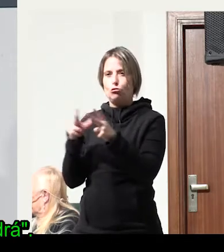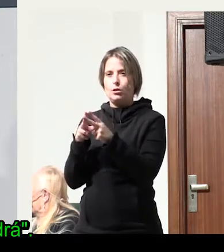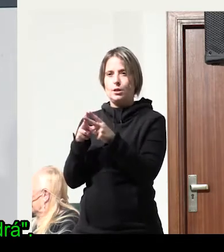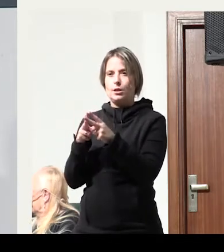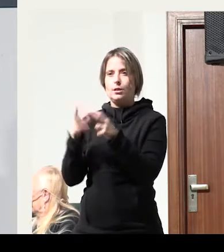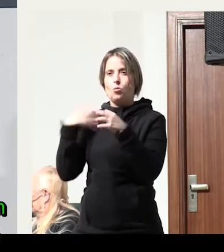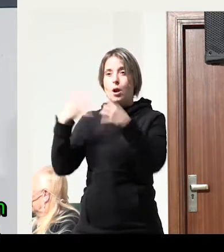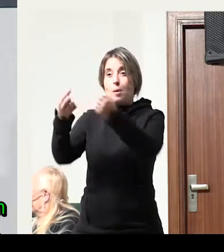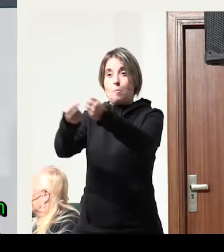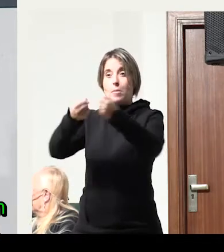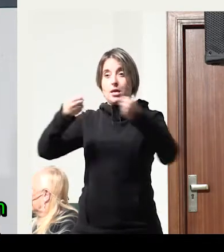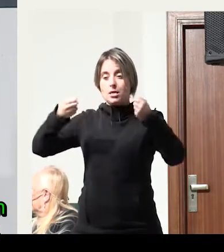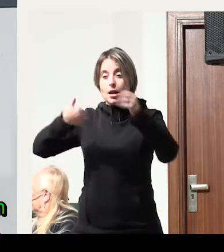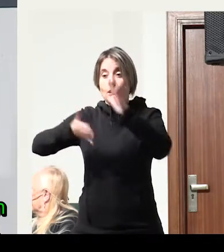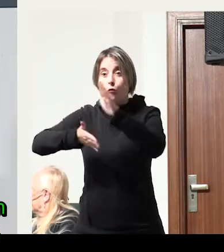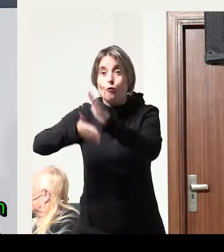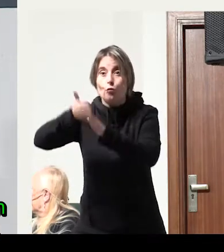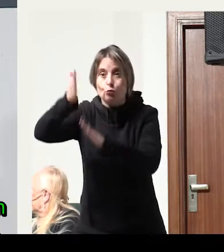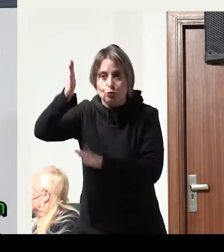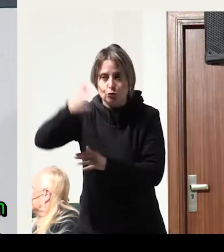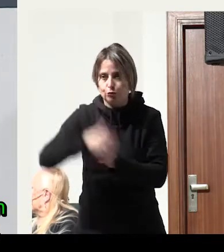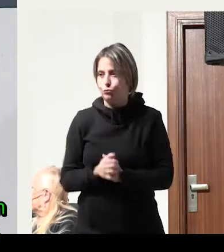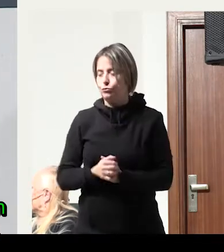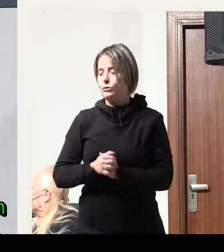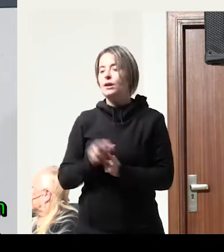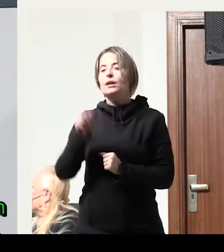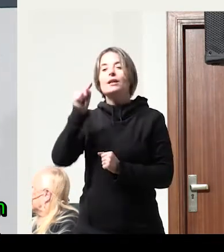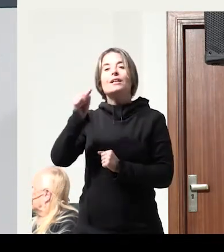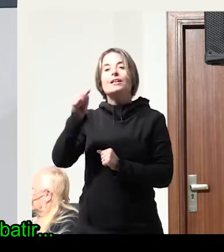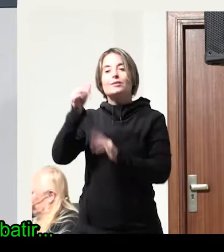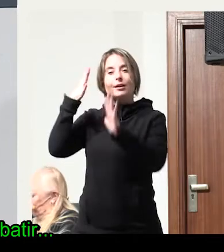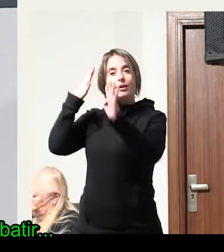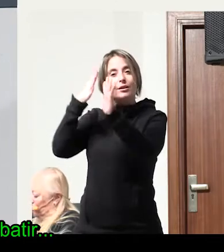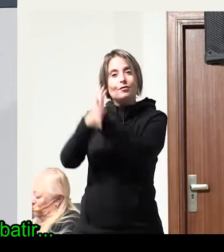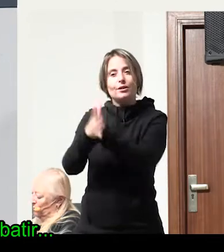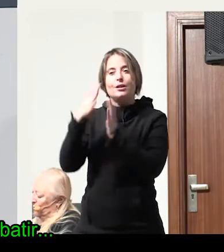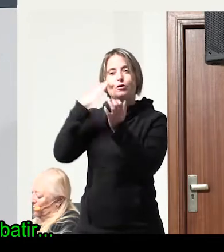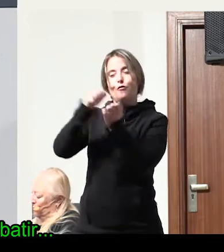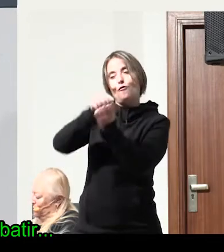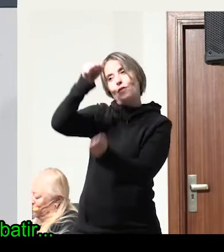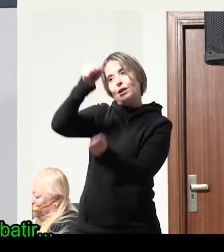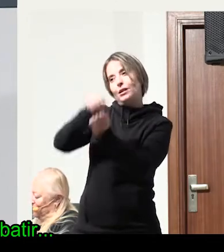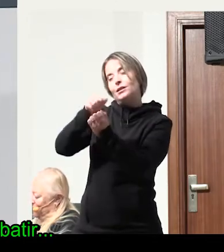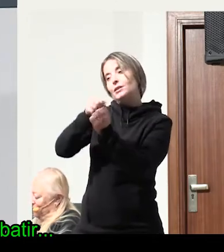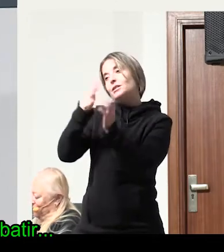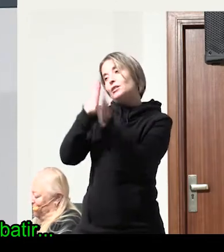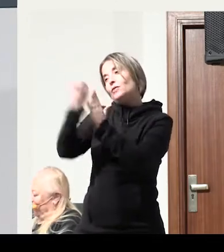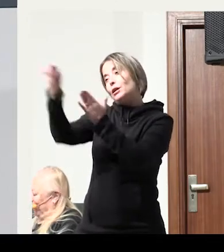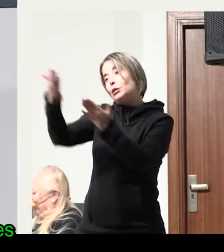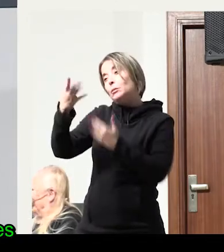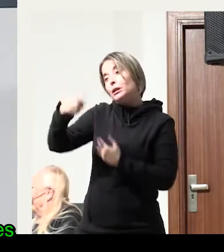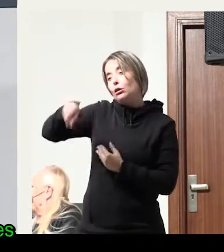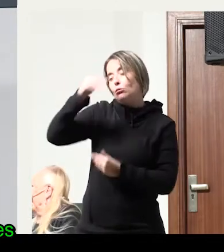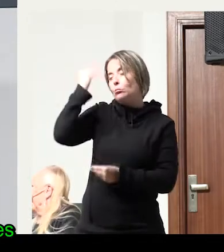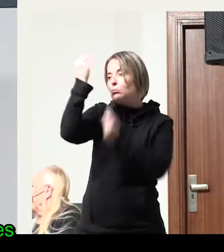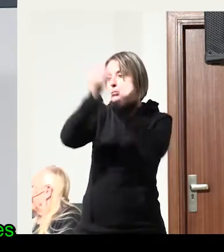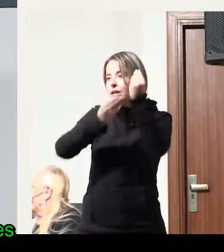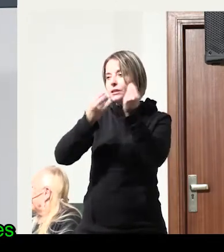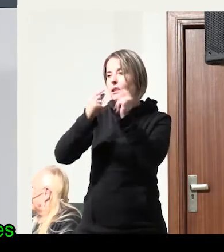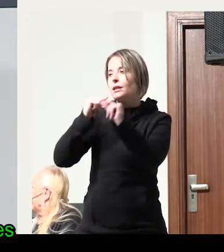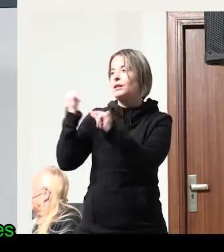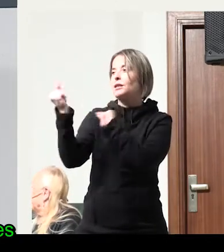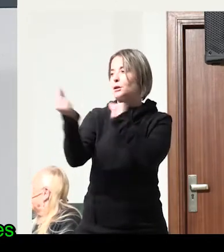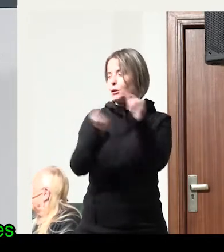que vendrá, ¿no? Esto es un poco la definición que he llevado de manifiesto, y sería una invitación a pensar, a debatir. Y